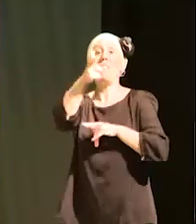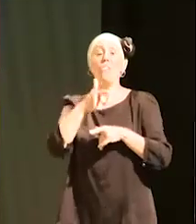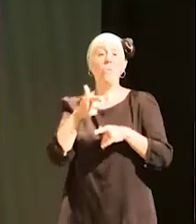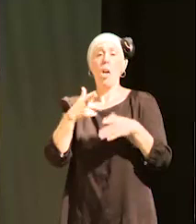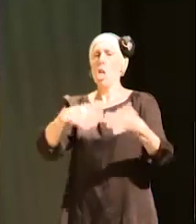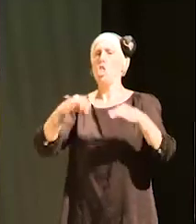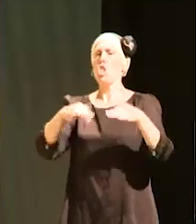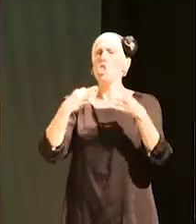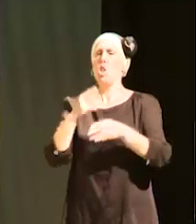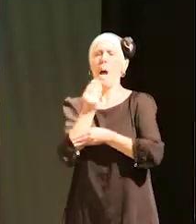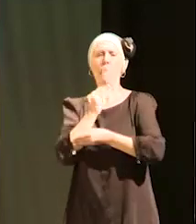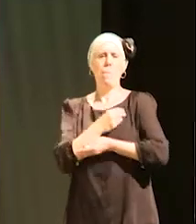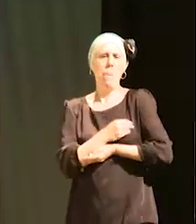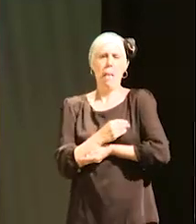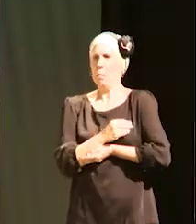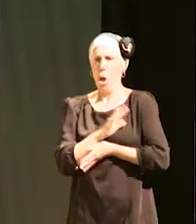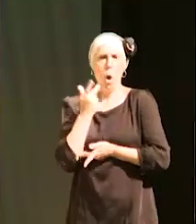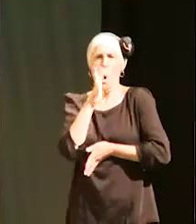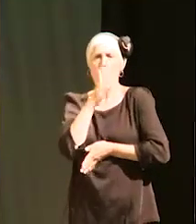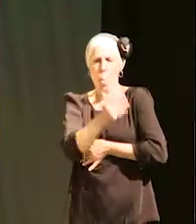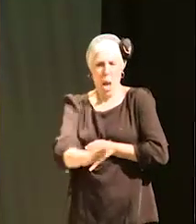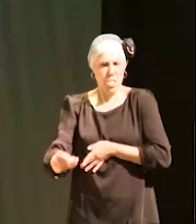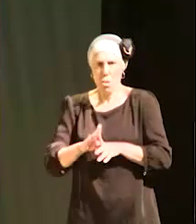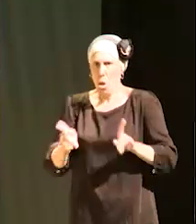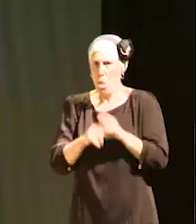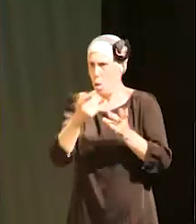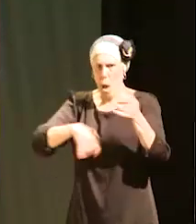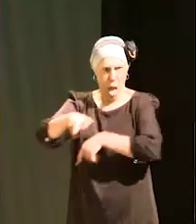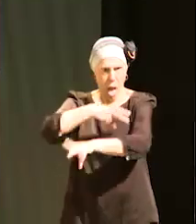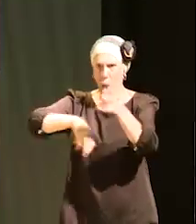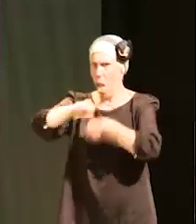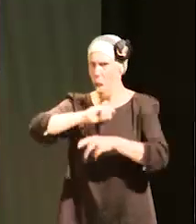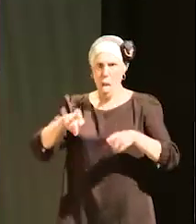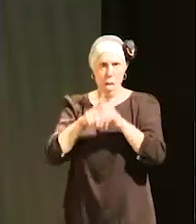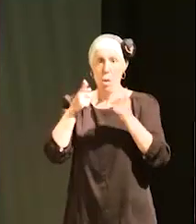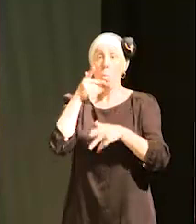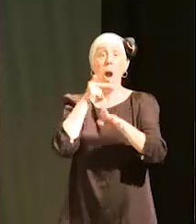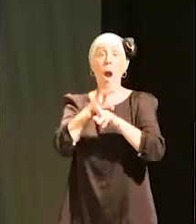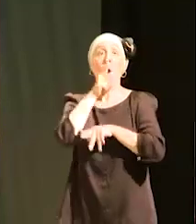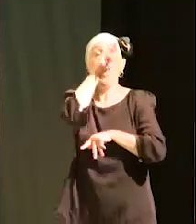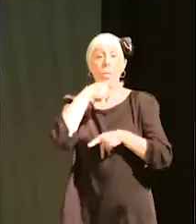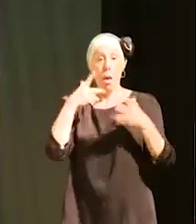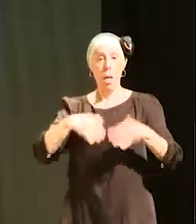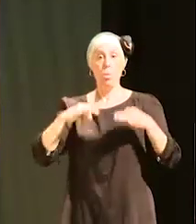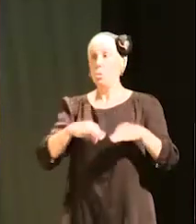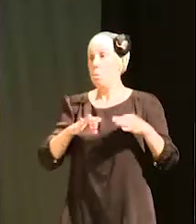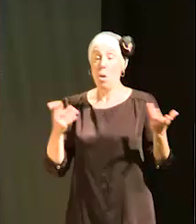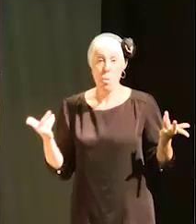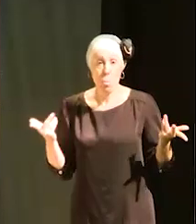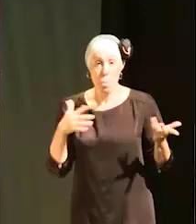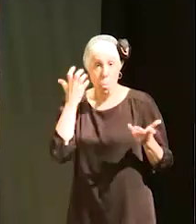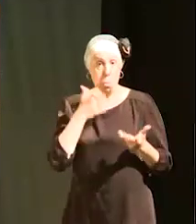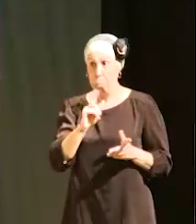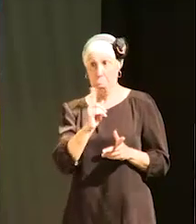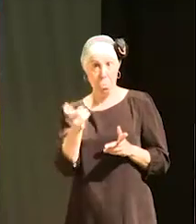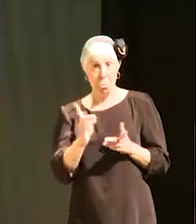o con los cuatro críos que pueden reírse reaccionar y hemos nosotros también digamos los que